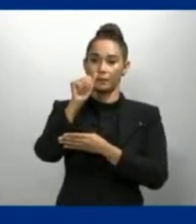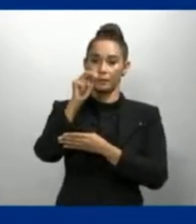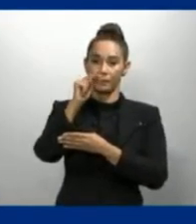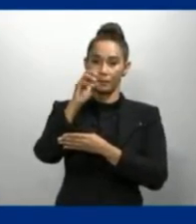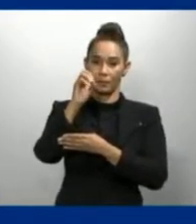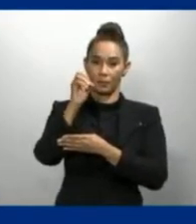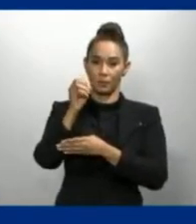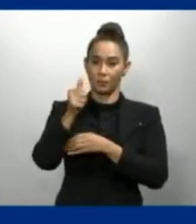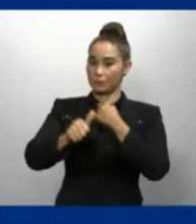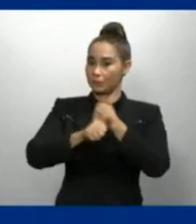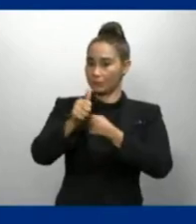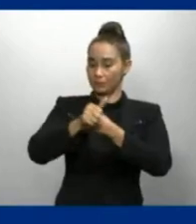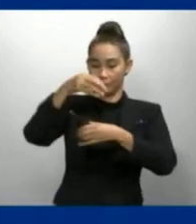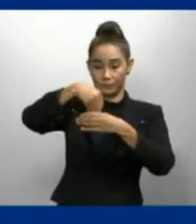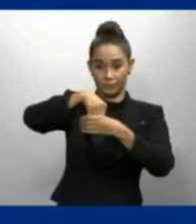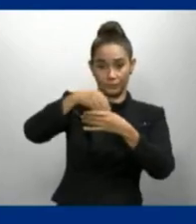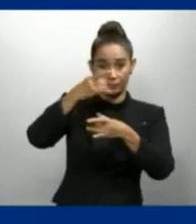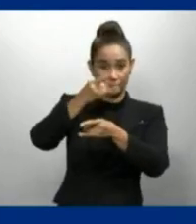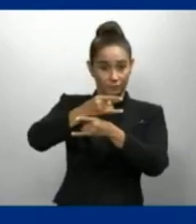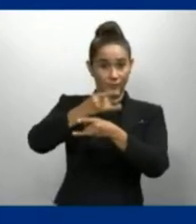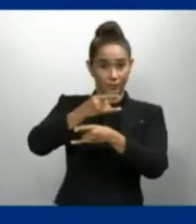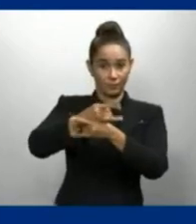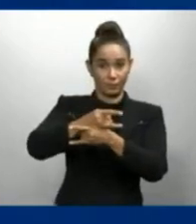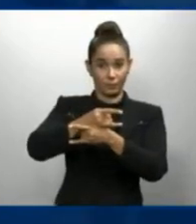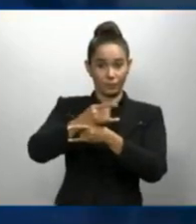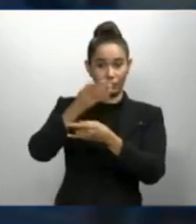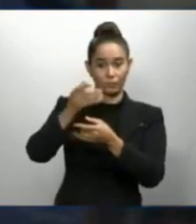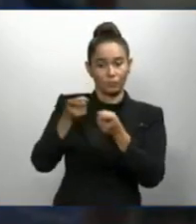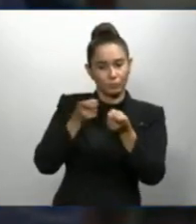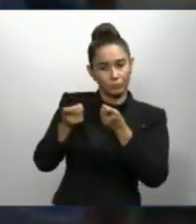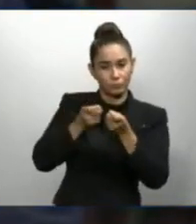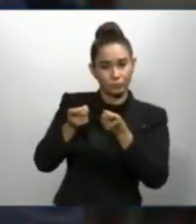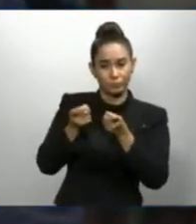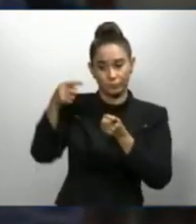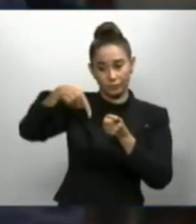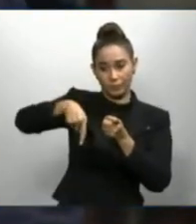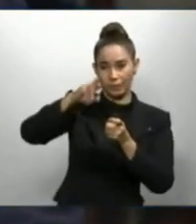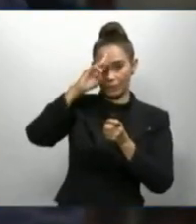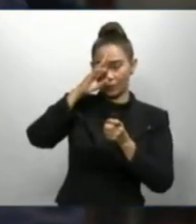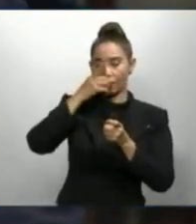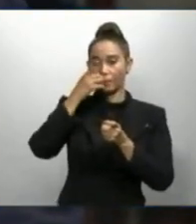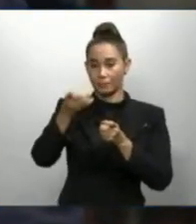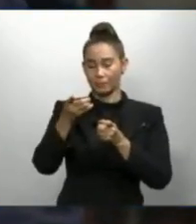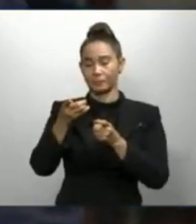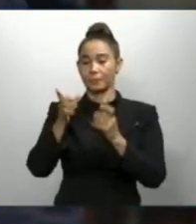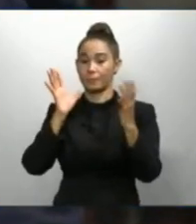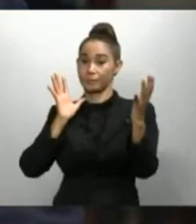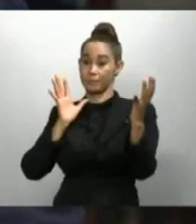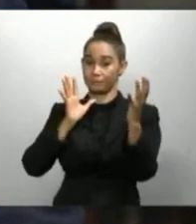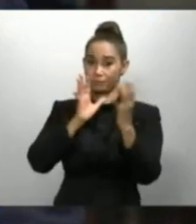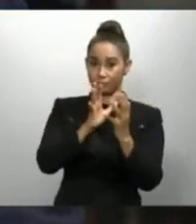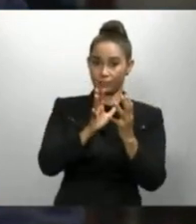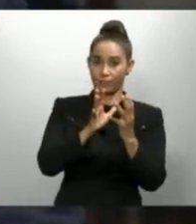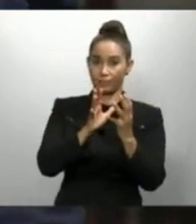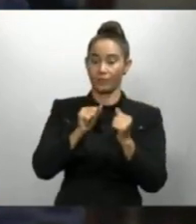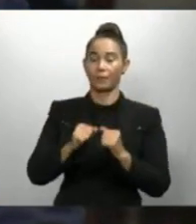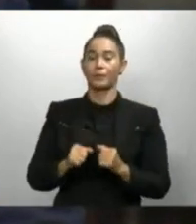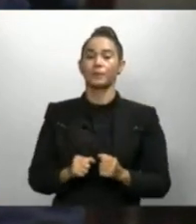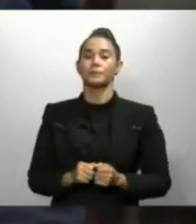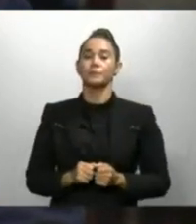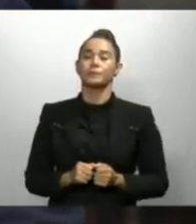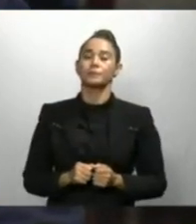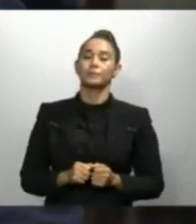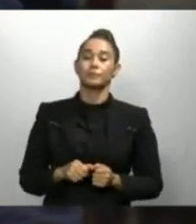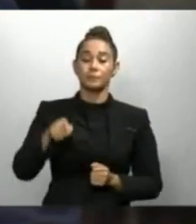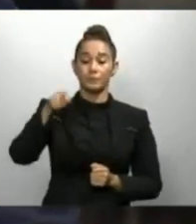precursores, y con el cual damos un paso contundente en el combate a una práctica ilícita,